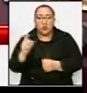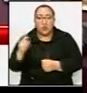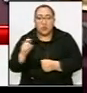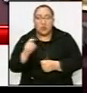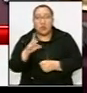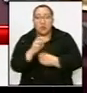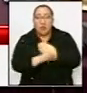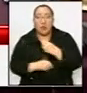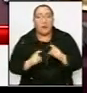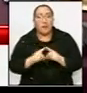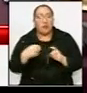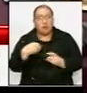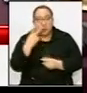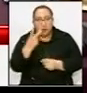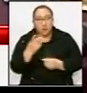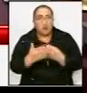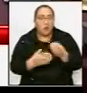vamos